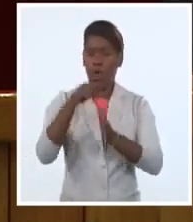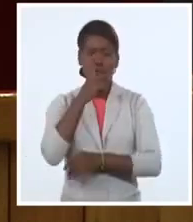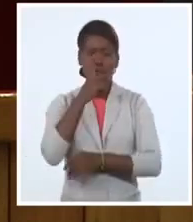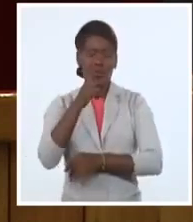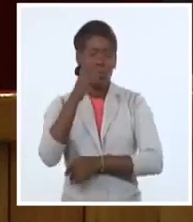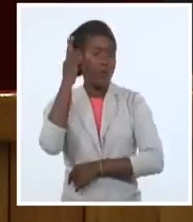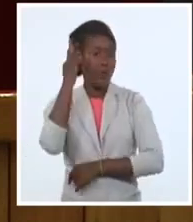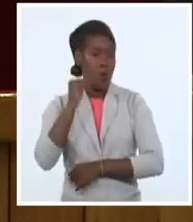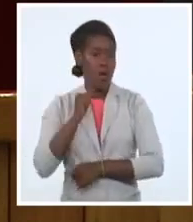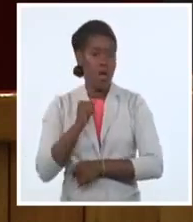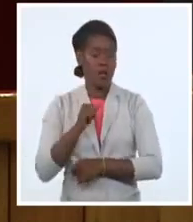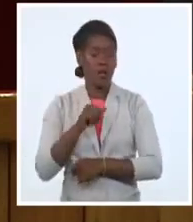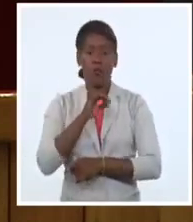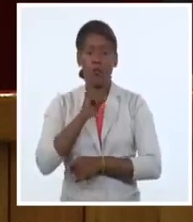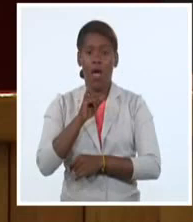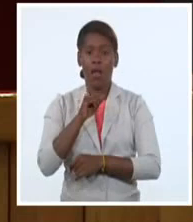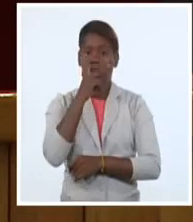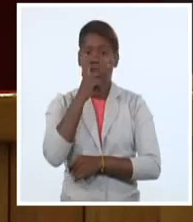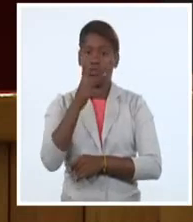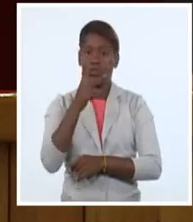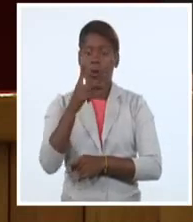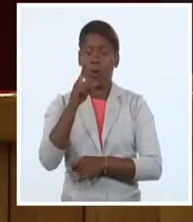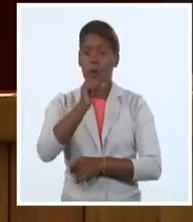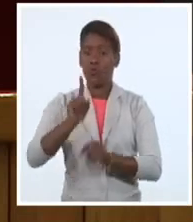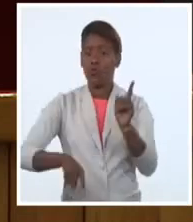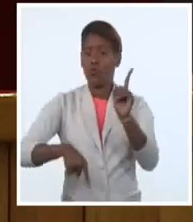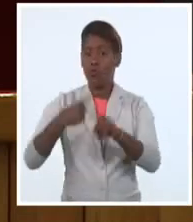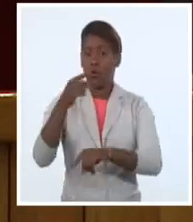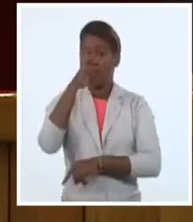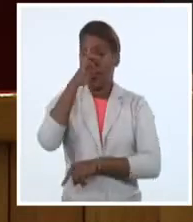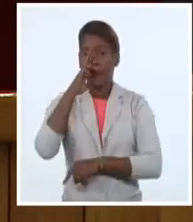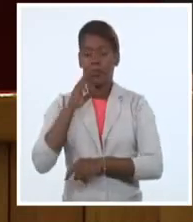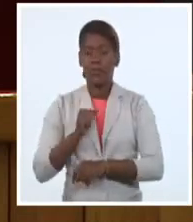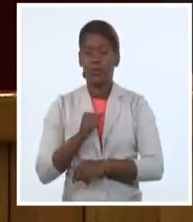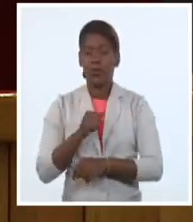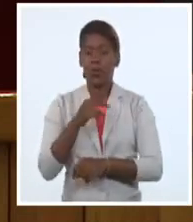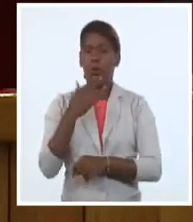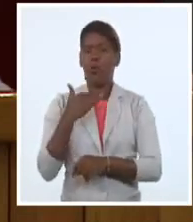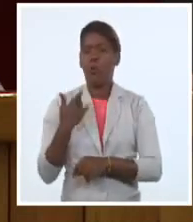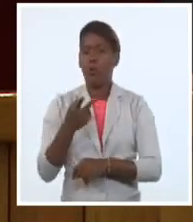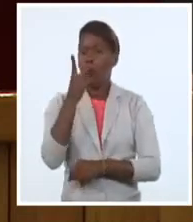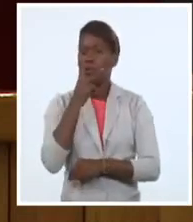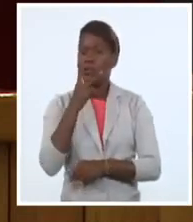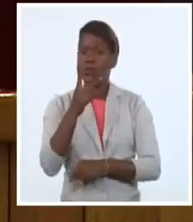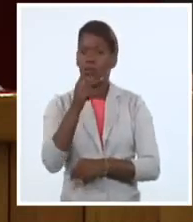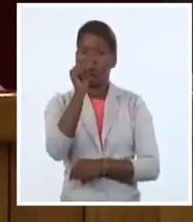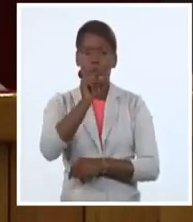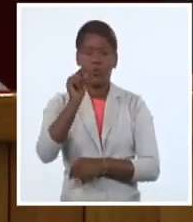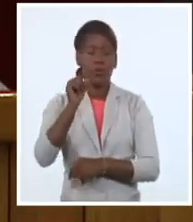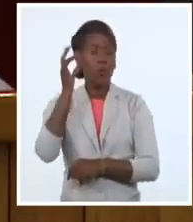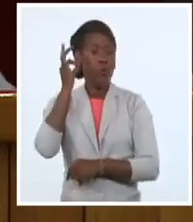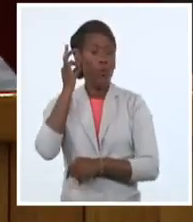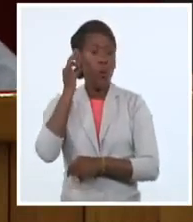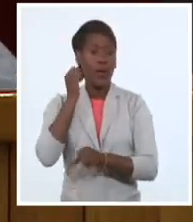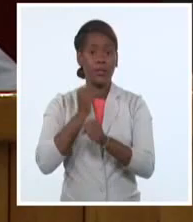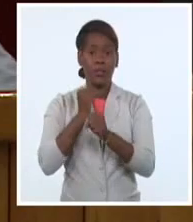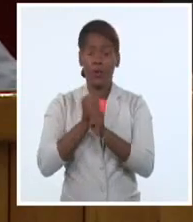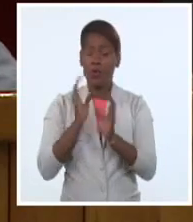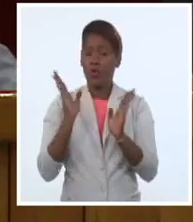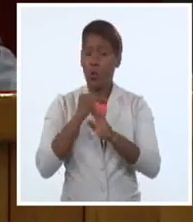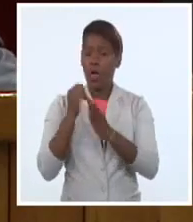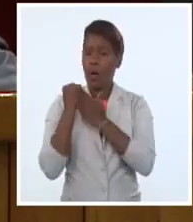Racial, el Decreto Ley sobre la Maternidad de la Trabajadora, entre otros, que demuestran que la revolución